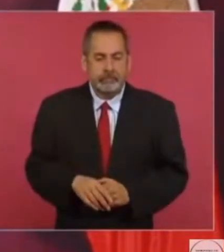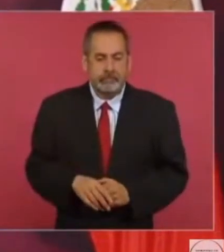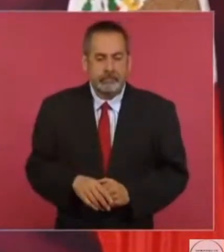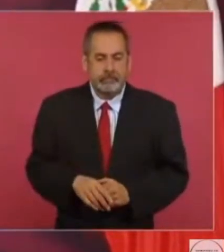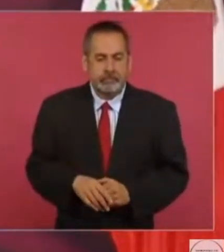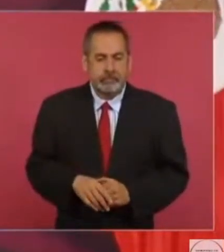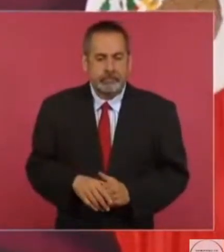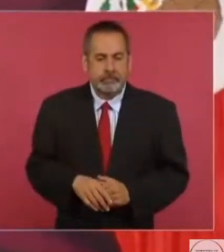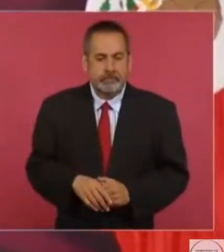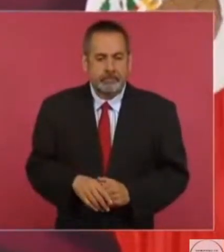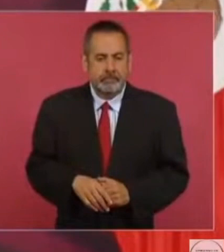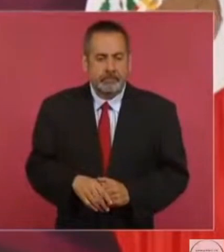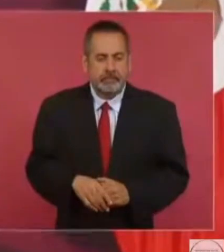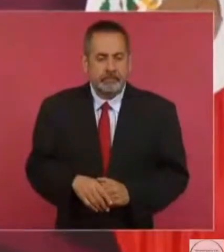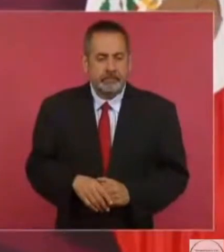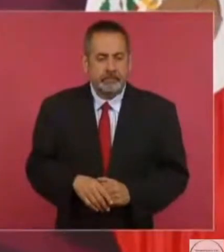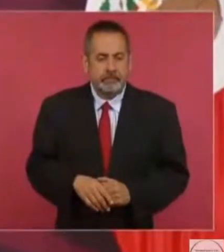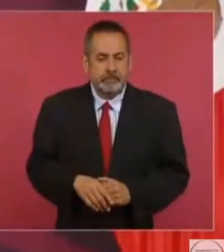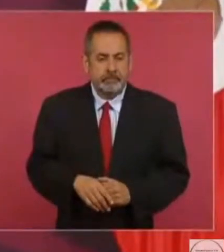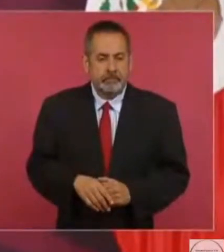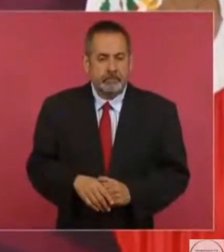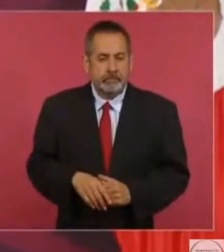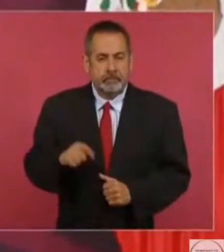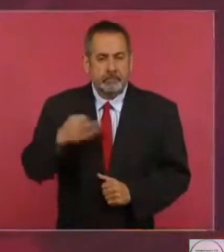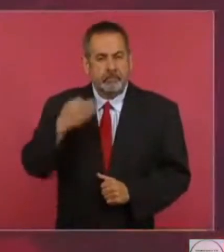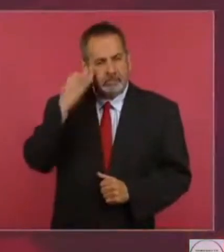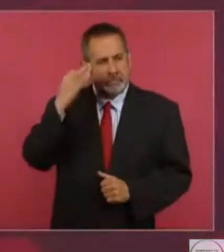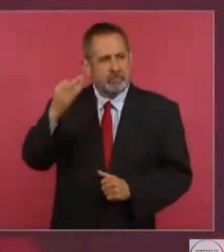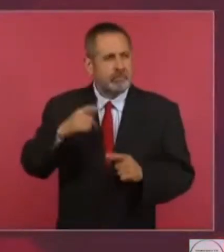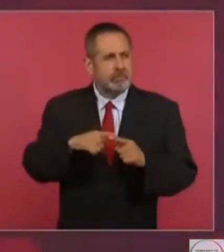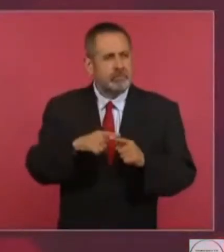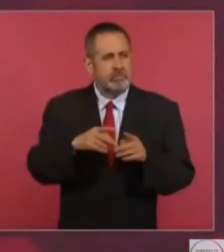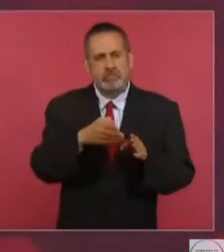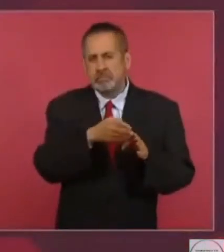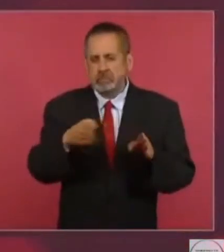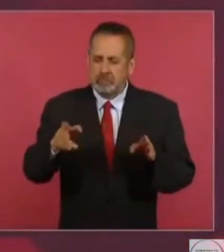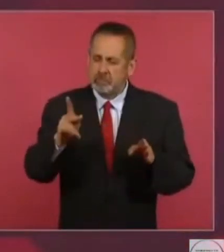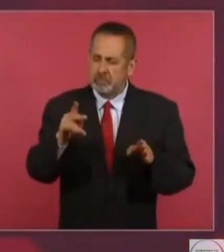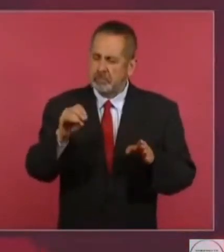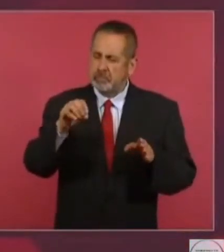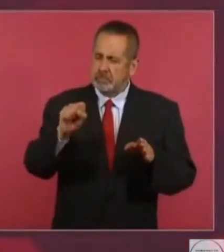la época del clásico,